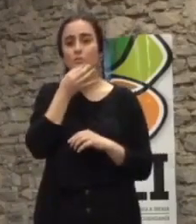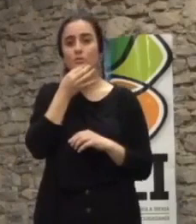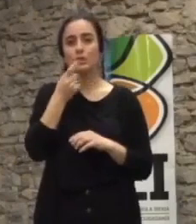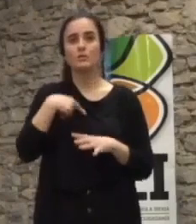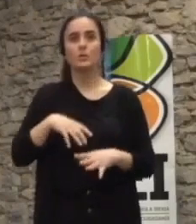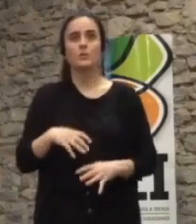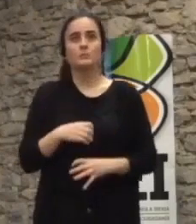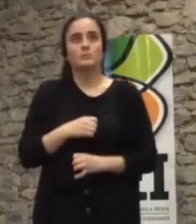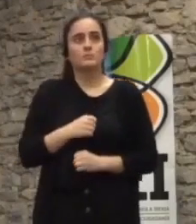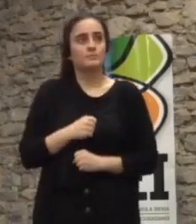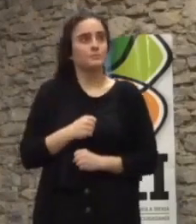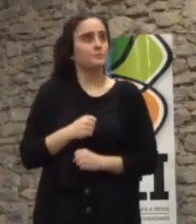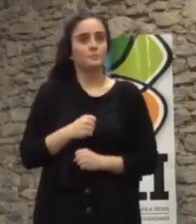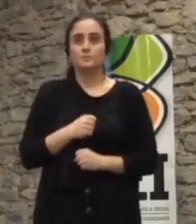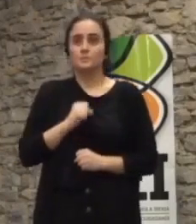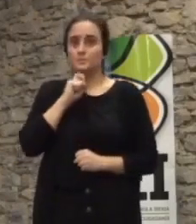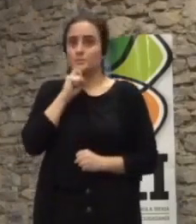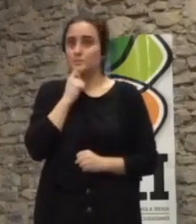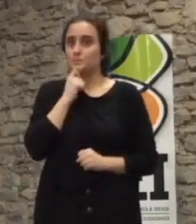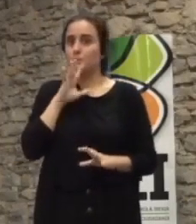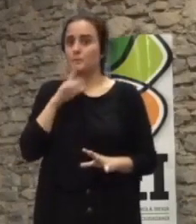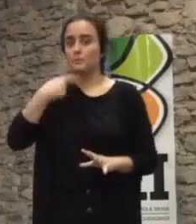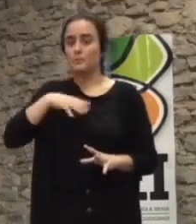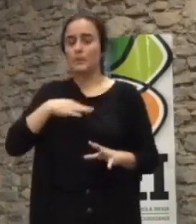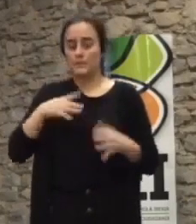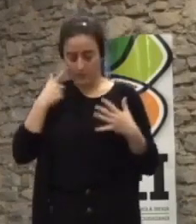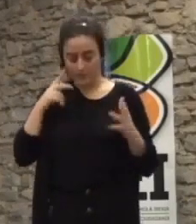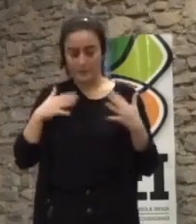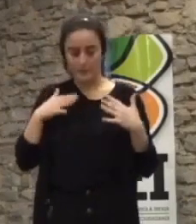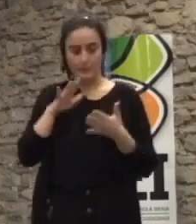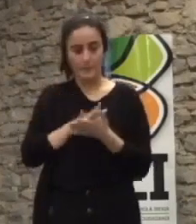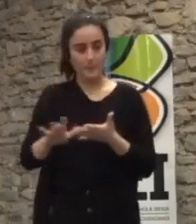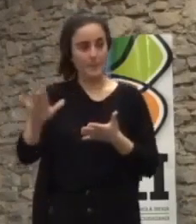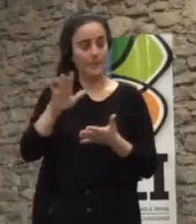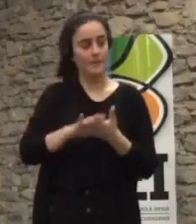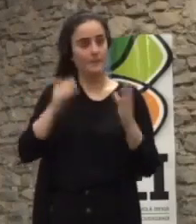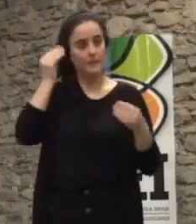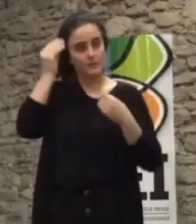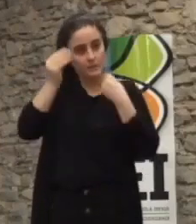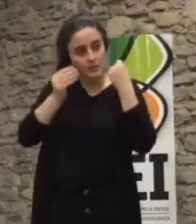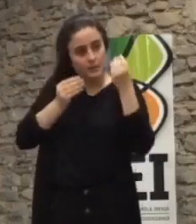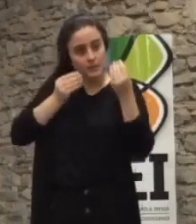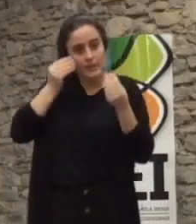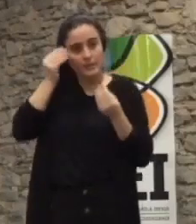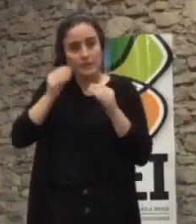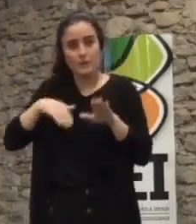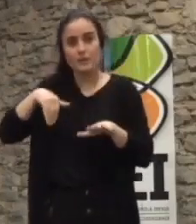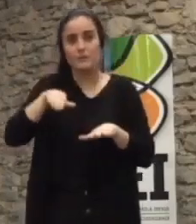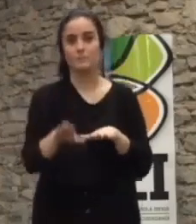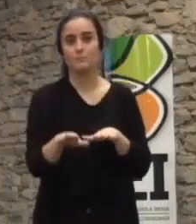vomitivo y seamos capaces de tranquilizarnos, reflexionar y ser un paso más allá, no